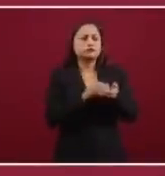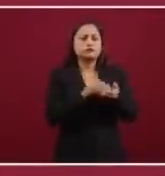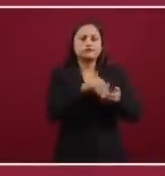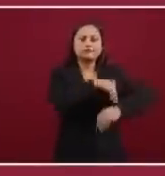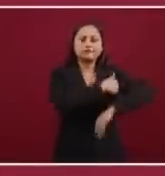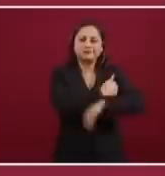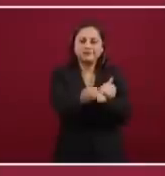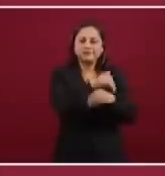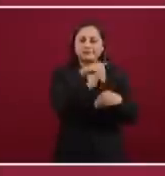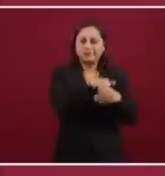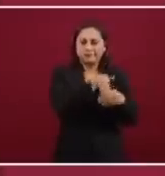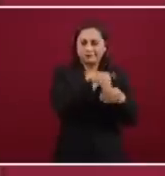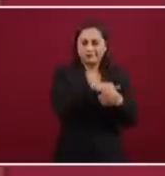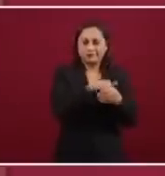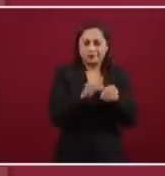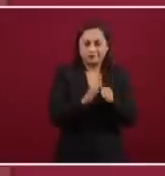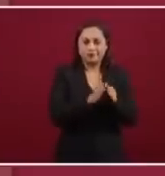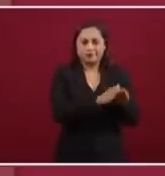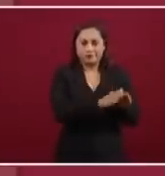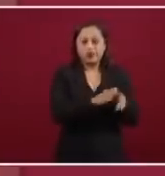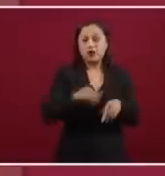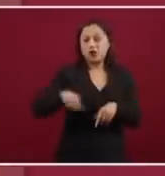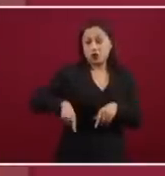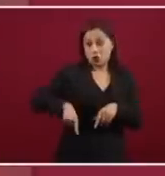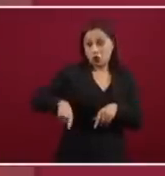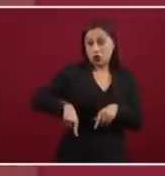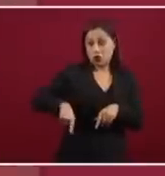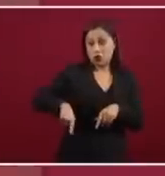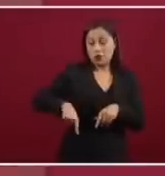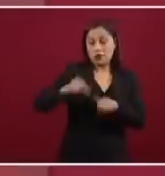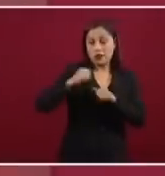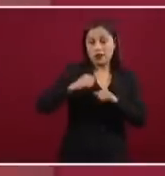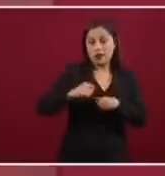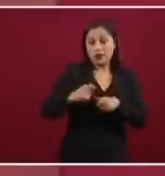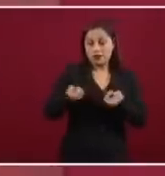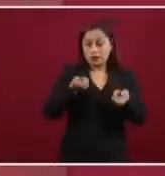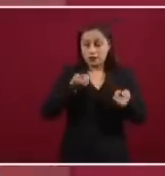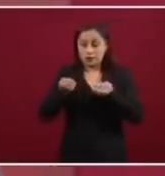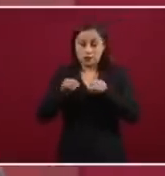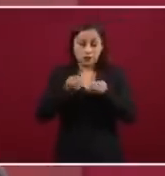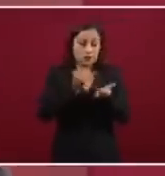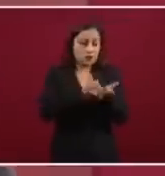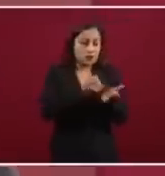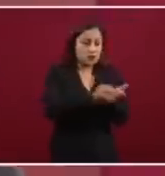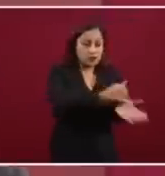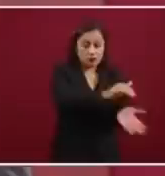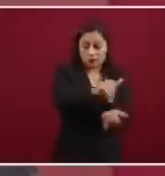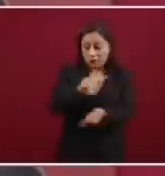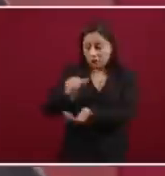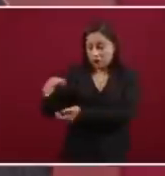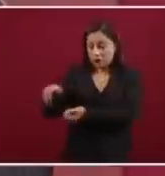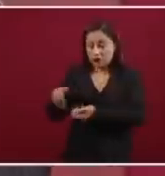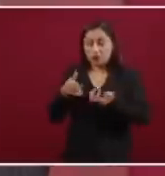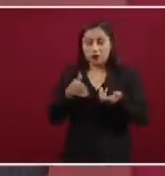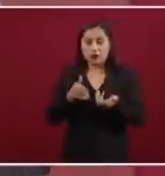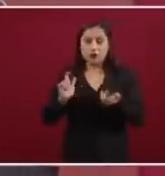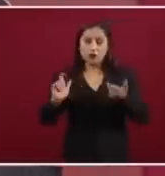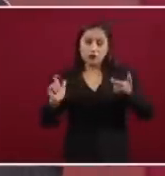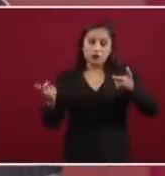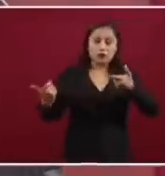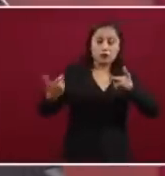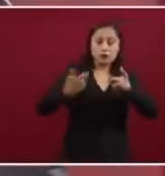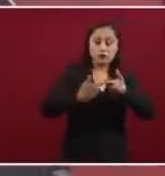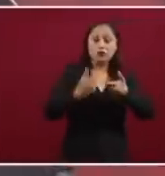Y el gobierno, con el dinero del presupuesto, que es dinero del pueblo, le aportaba otros 20 mil al